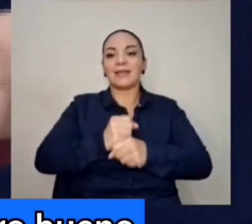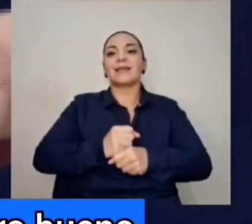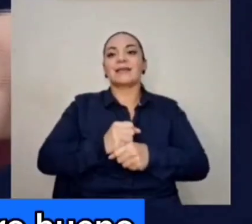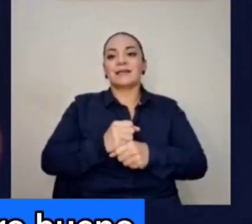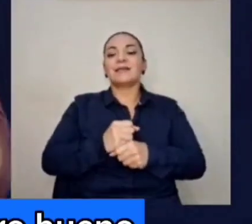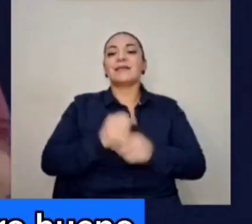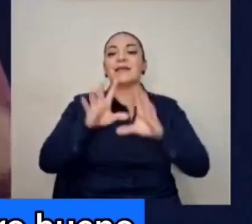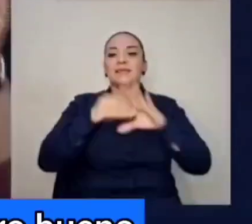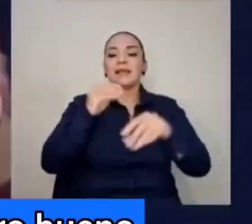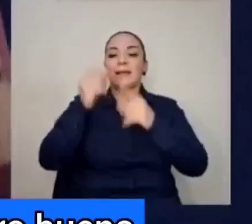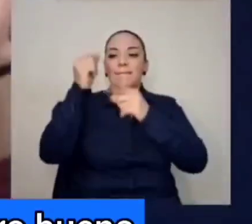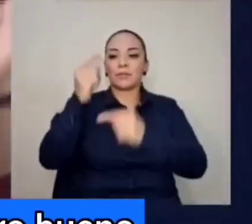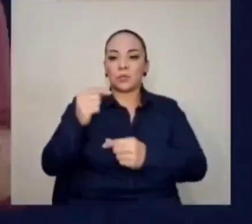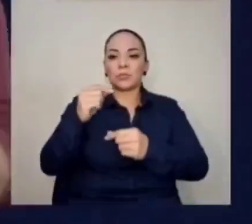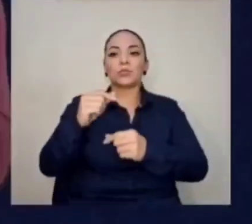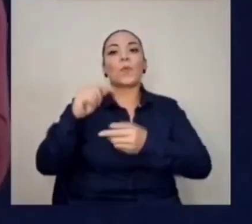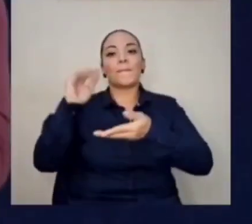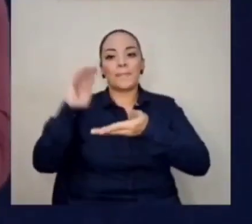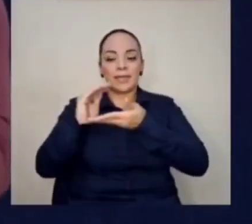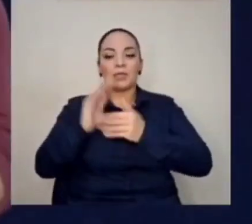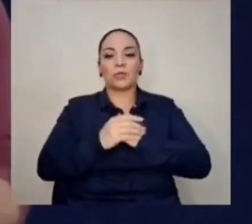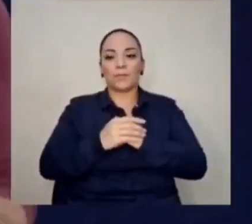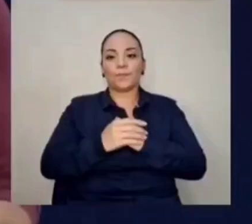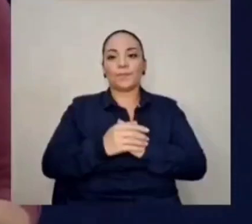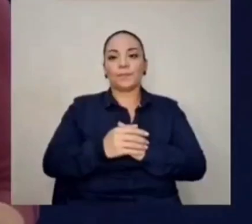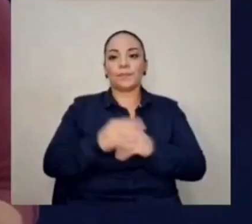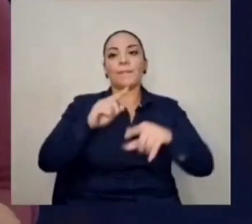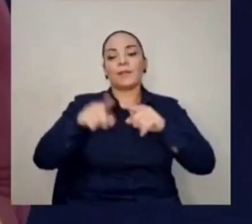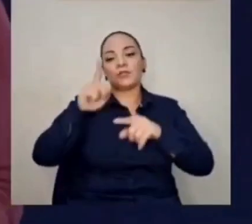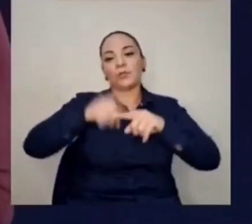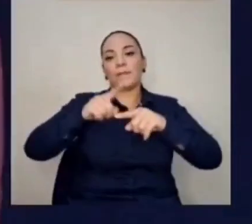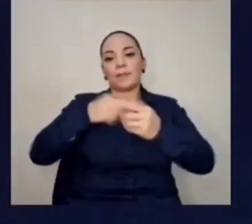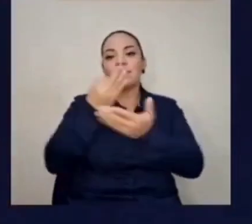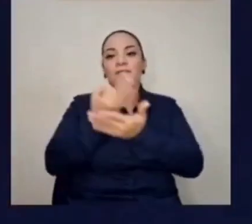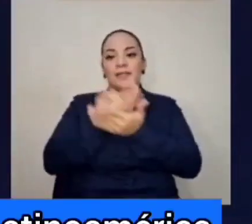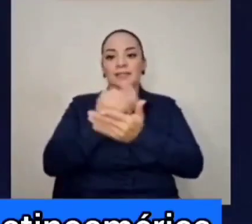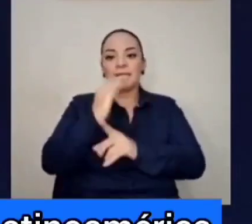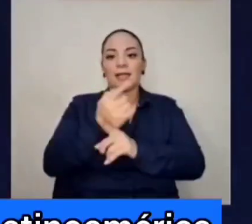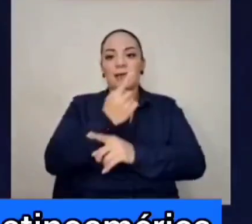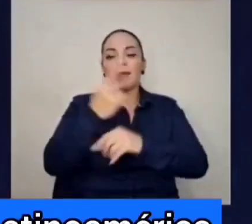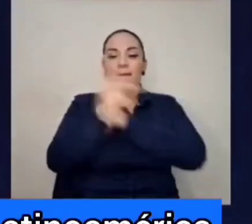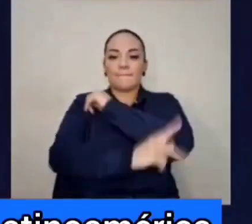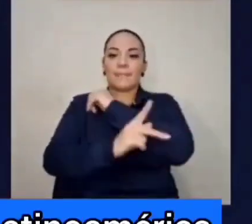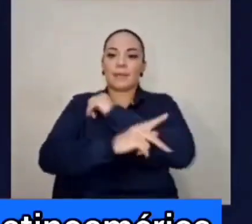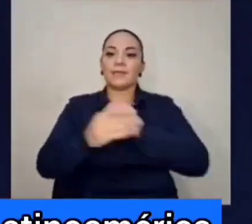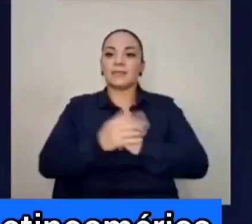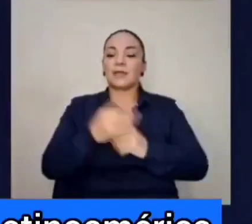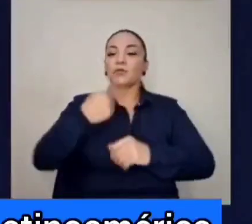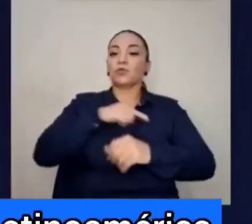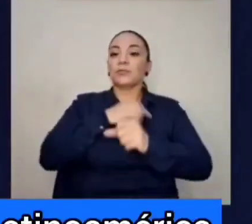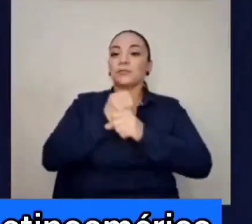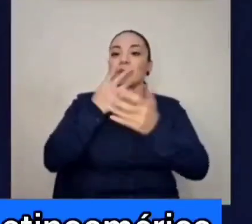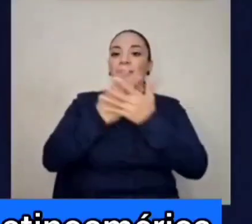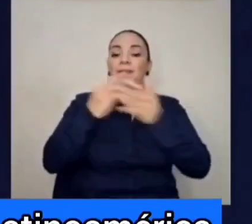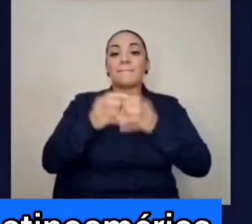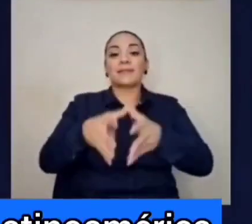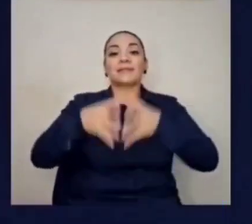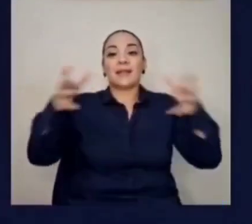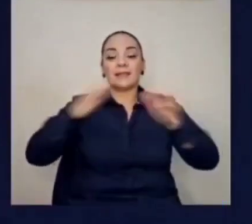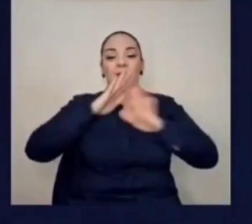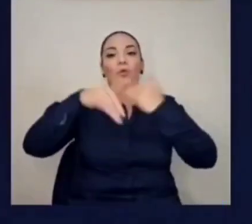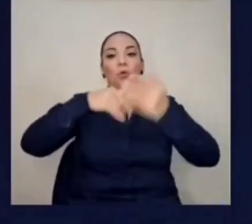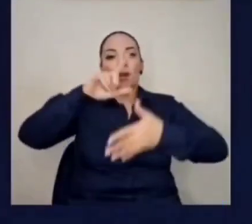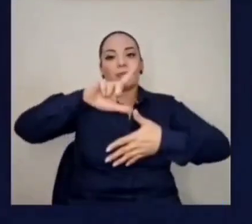en un presupuesto pequeño, pero bueno, eso ya sabrán las finanzas que tiene cada país. Nosotros hicimos la cárcel más grande de toda